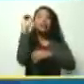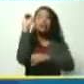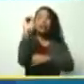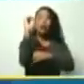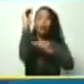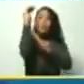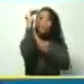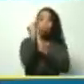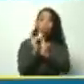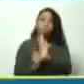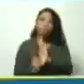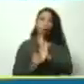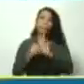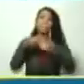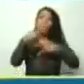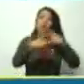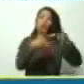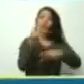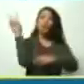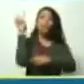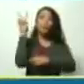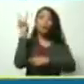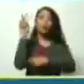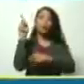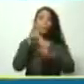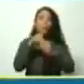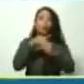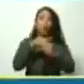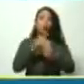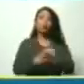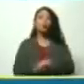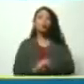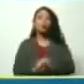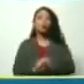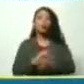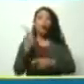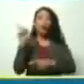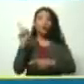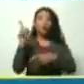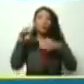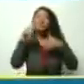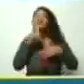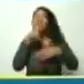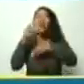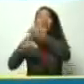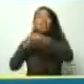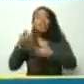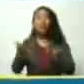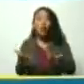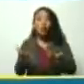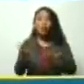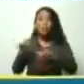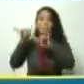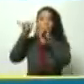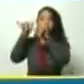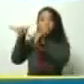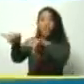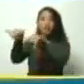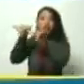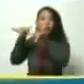en la producción petrolera y en la producción de derivados productor del sabotaje ¿y quién lo hizo? los mismos